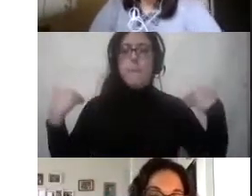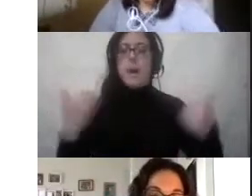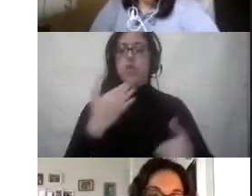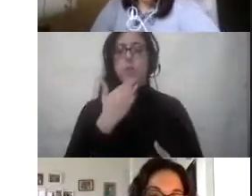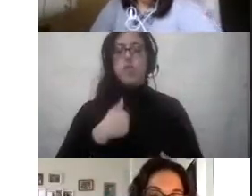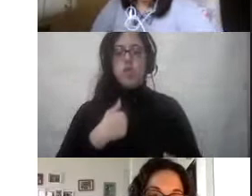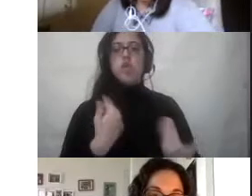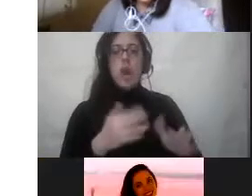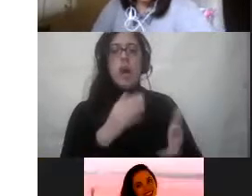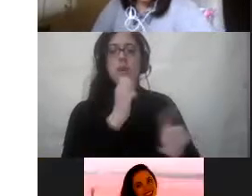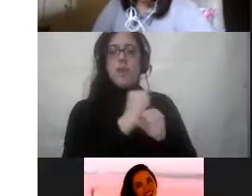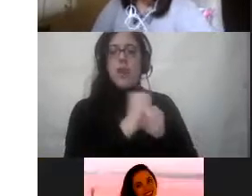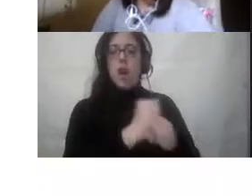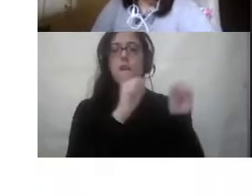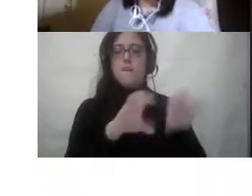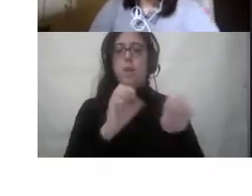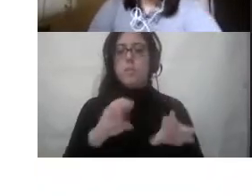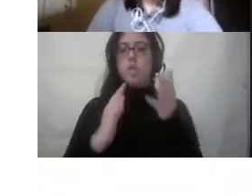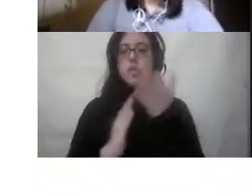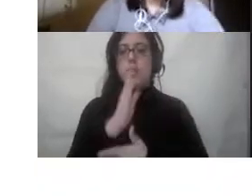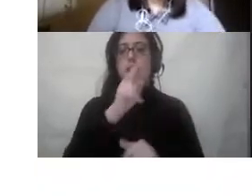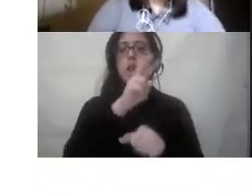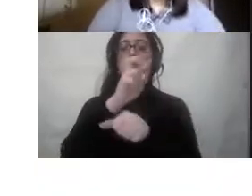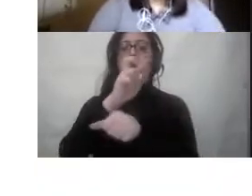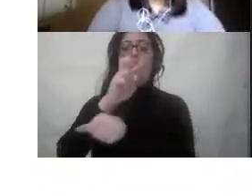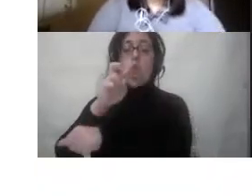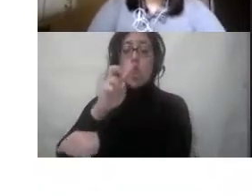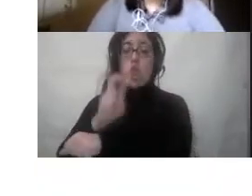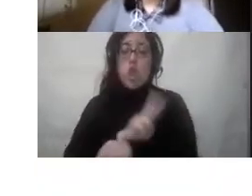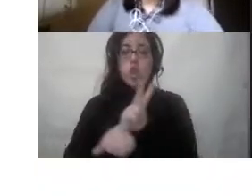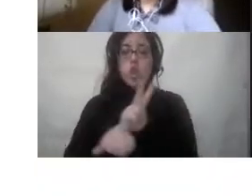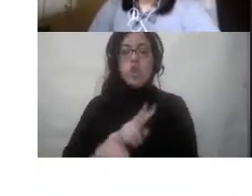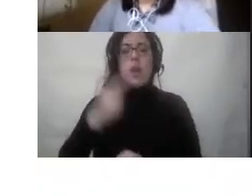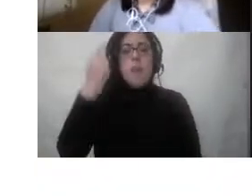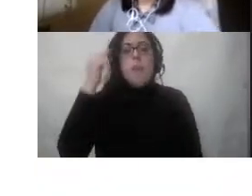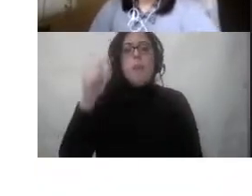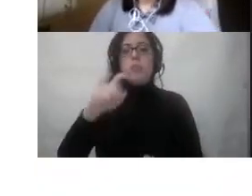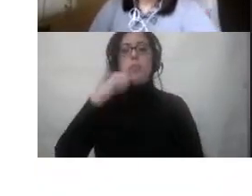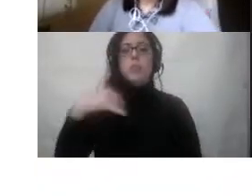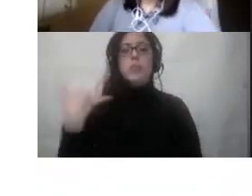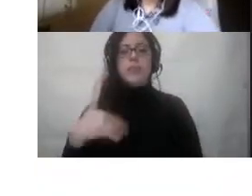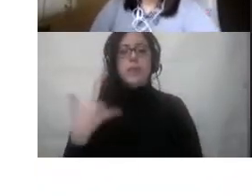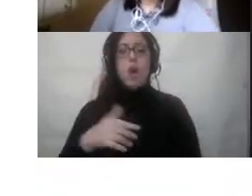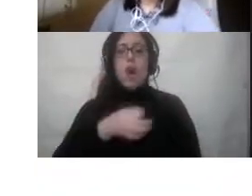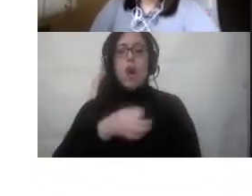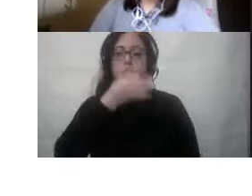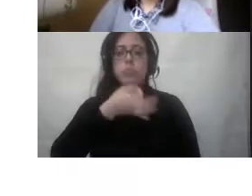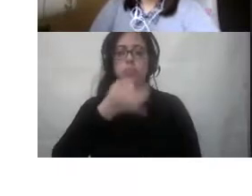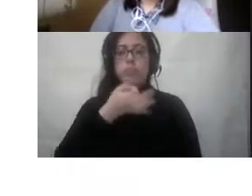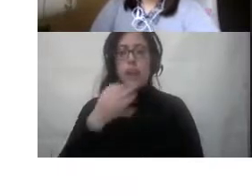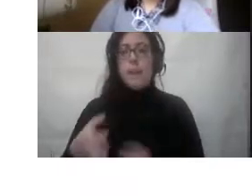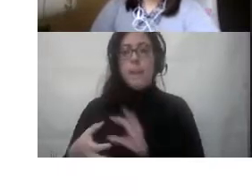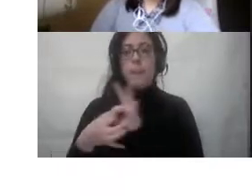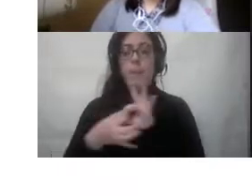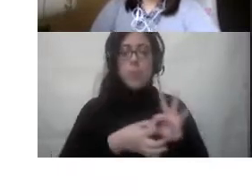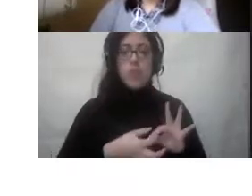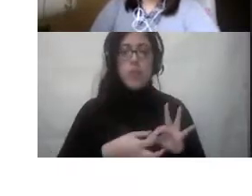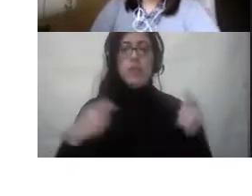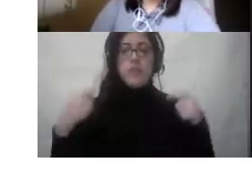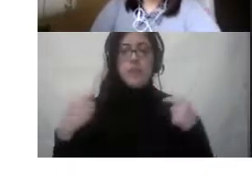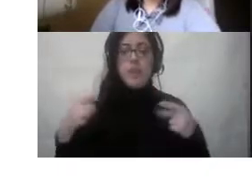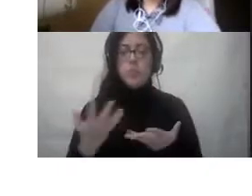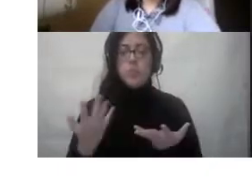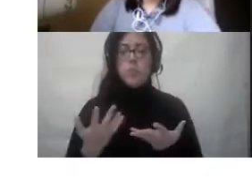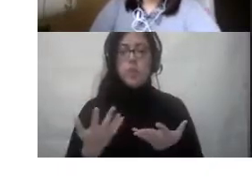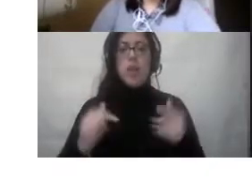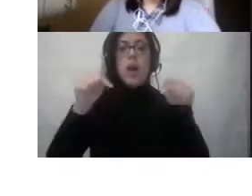inicial docente en el área didáctica. Pensamos que esto era relevante de comentar porque tratamos en